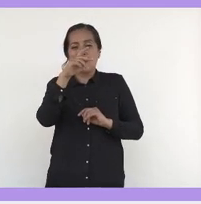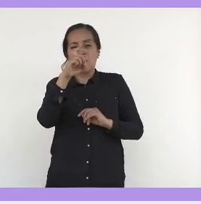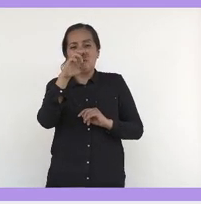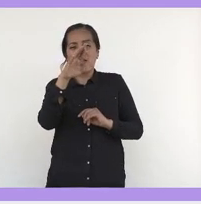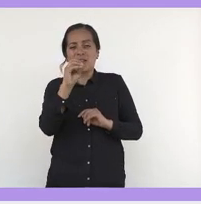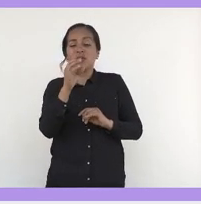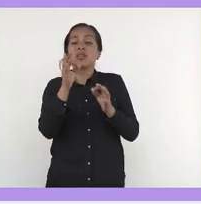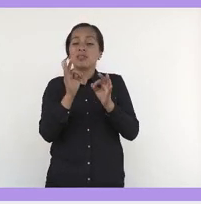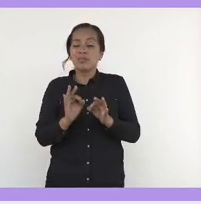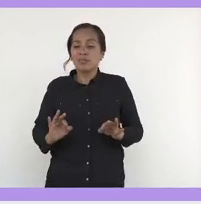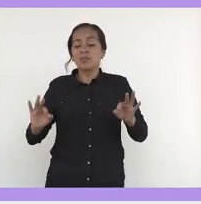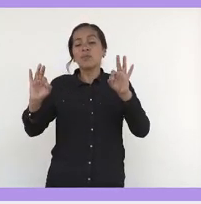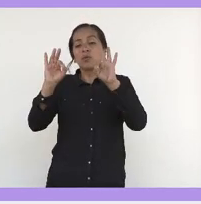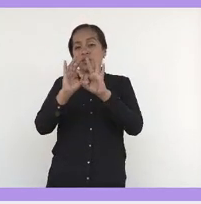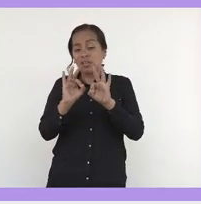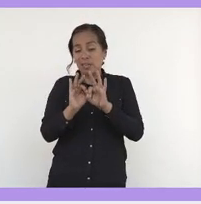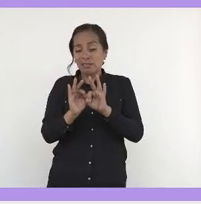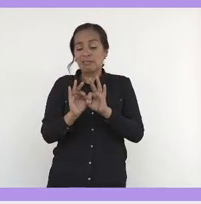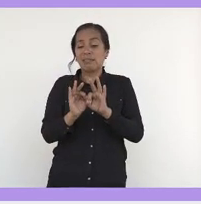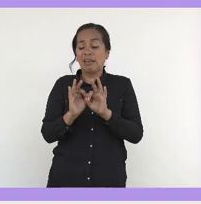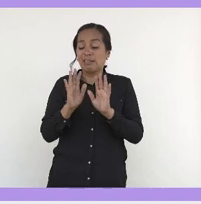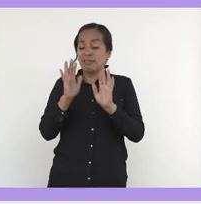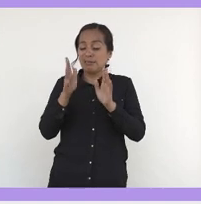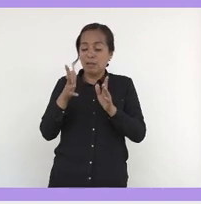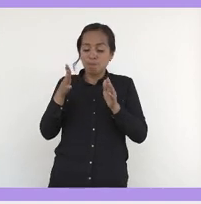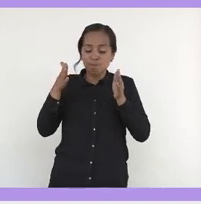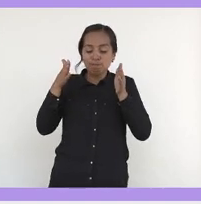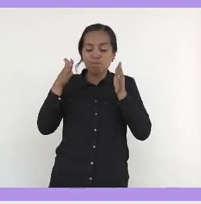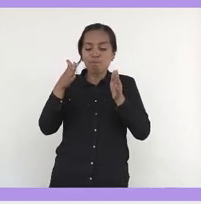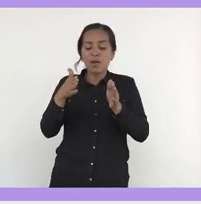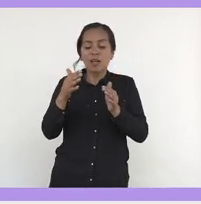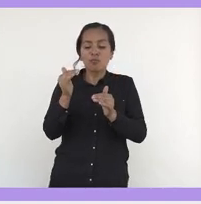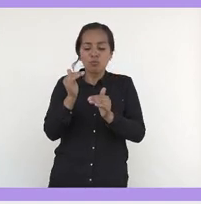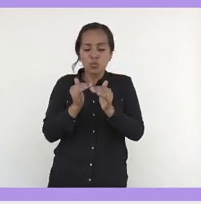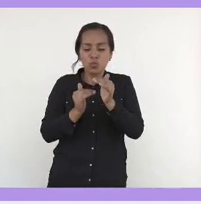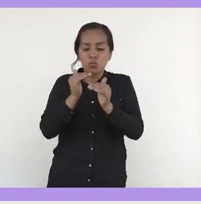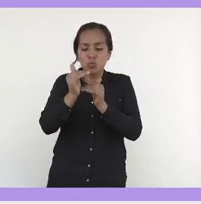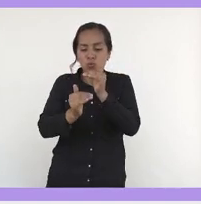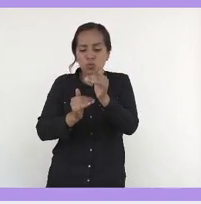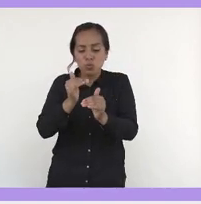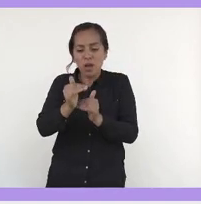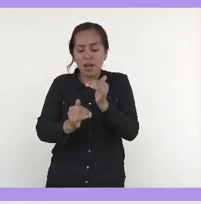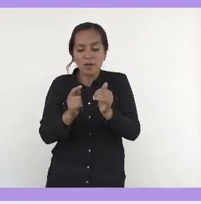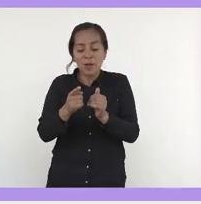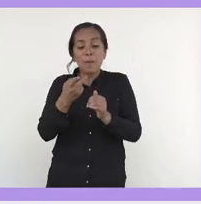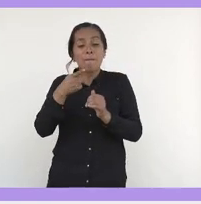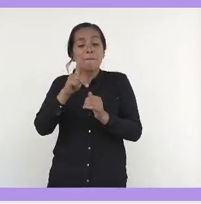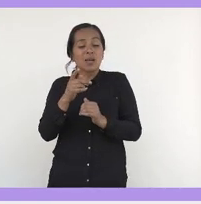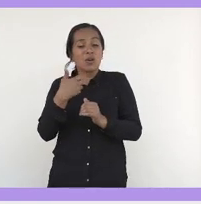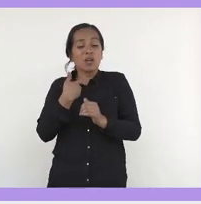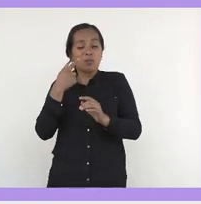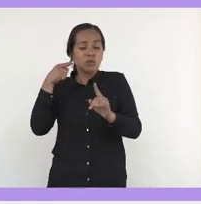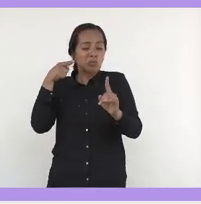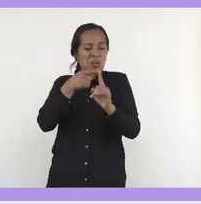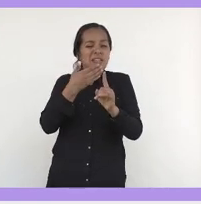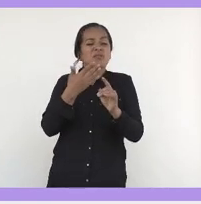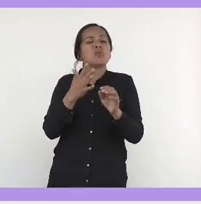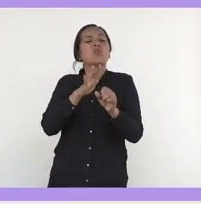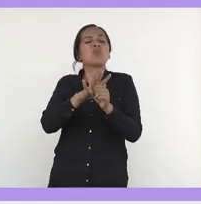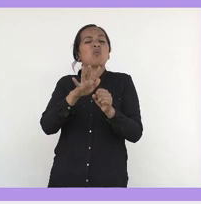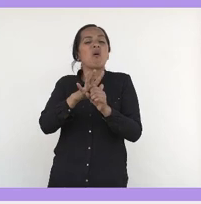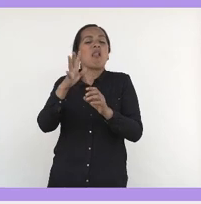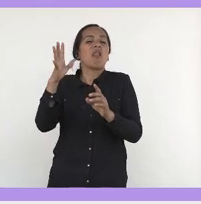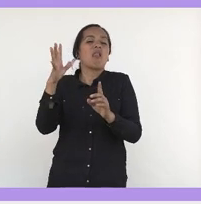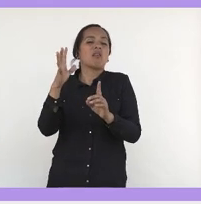es importante valorar los pasos que hemos dado hacia adelante sin embargo tenemos que enfocarnos Hacia dónde queremos ir verdad